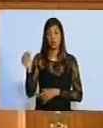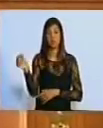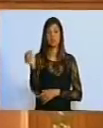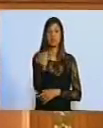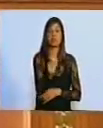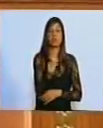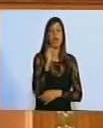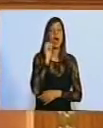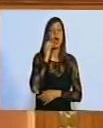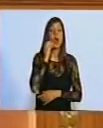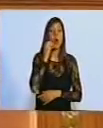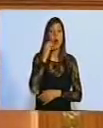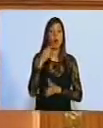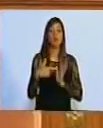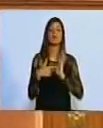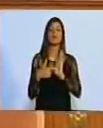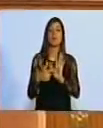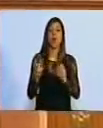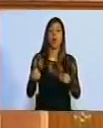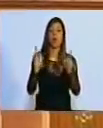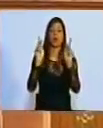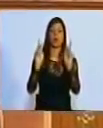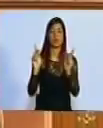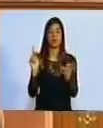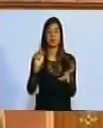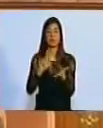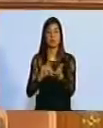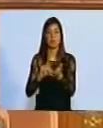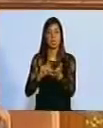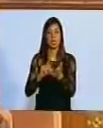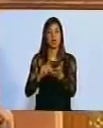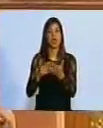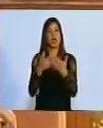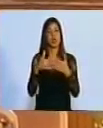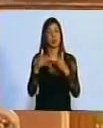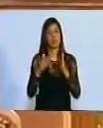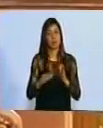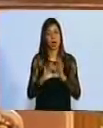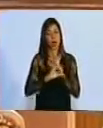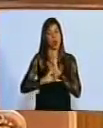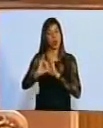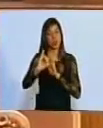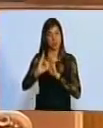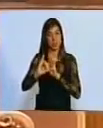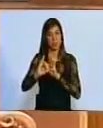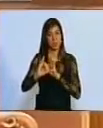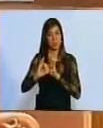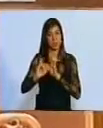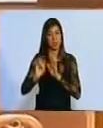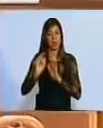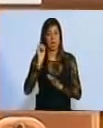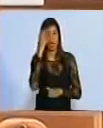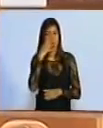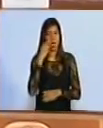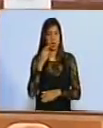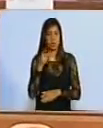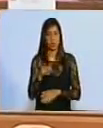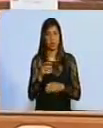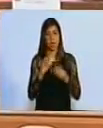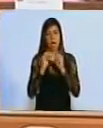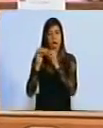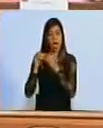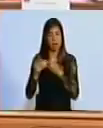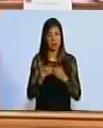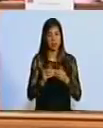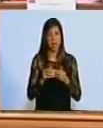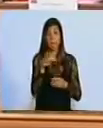nuestros jóvenes, a nuestros estudiantes constituyentistas, porque hacían cosas grandes y hermosas lo que están haciendo y la